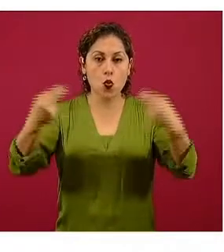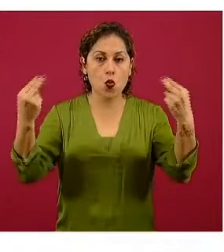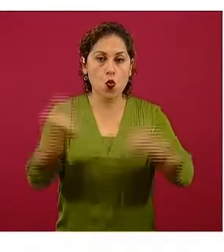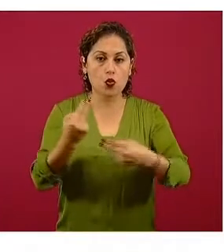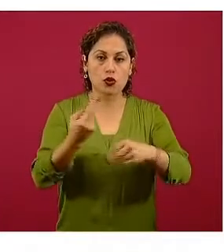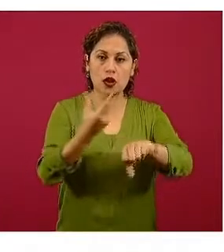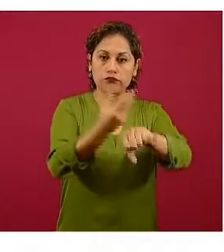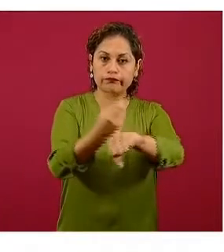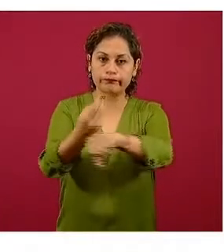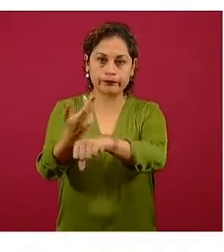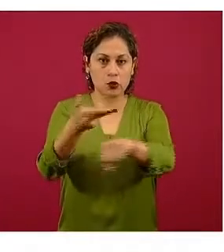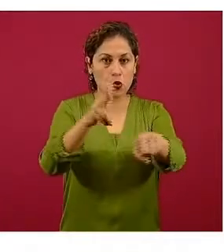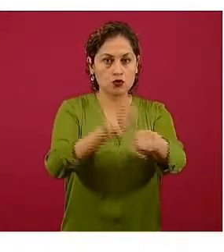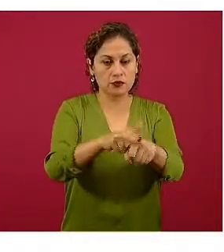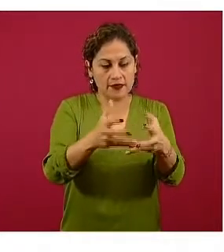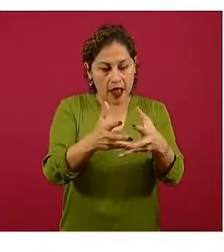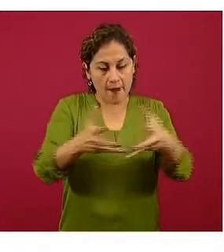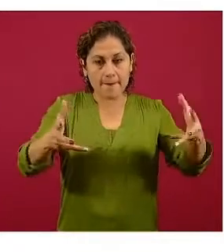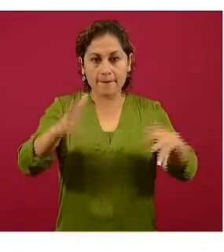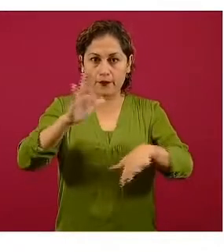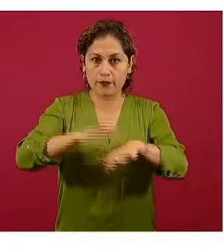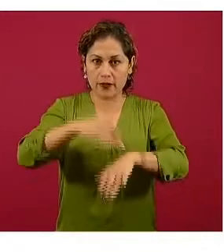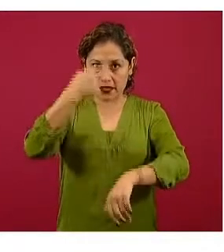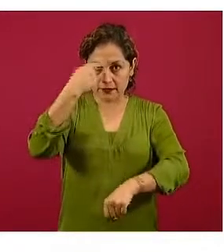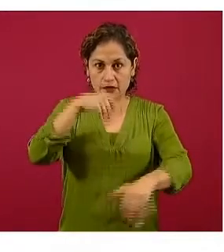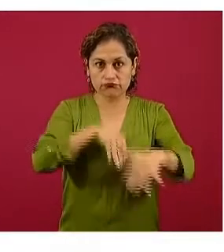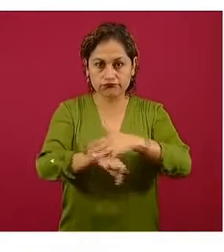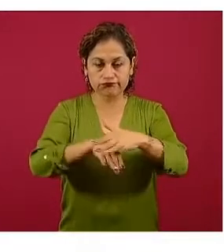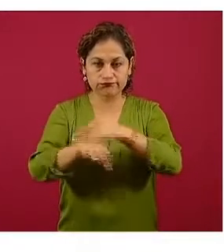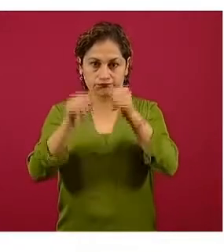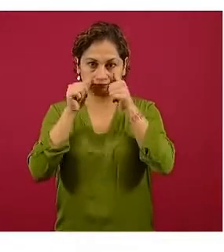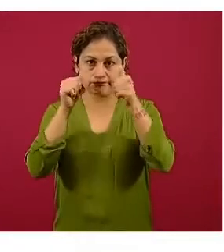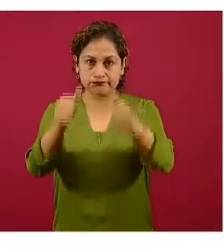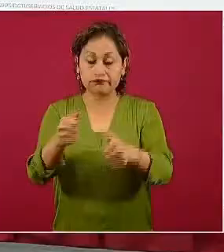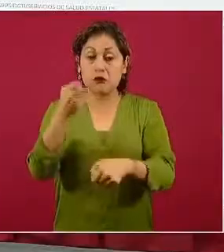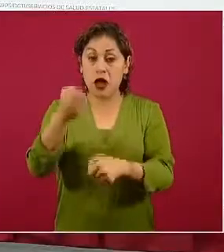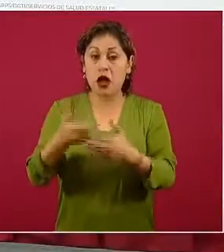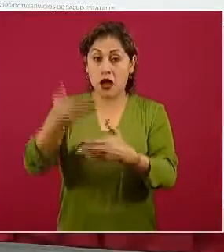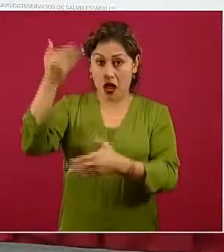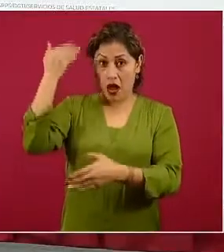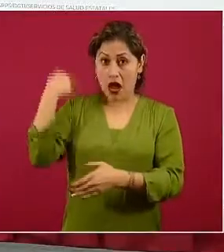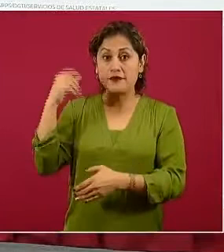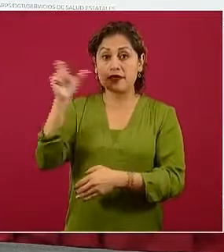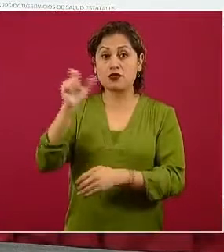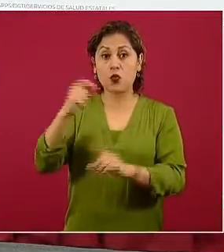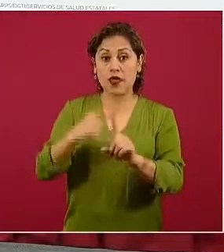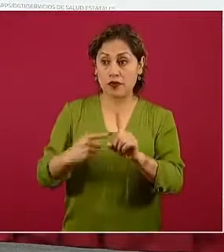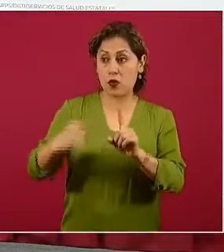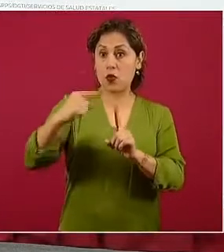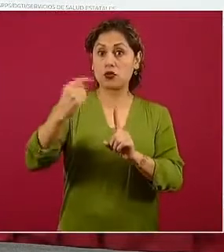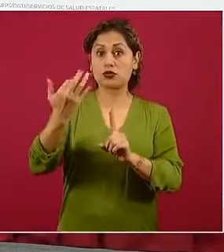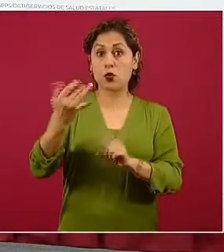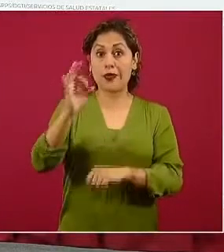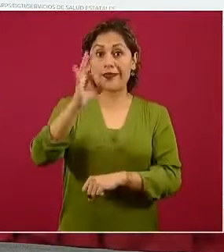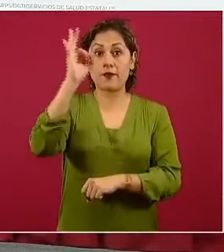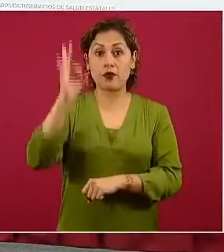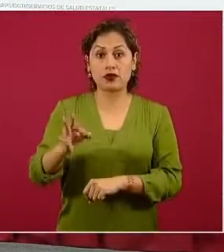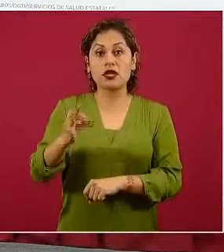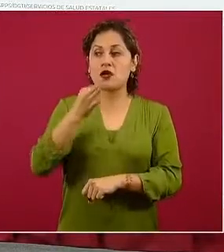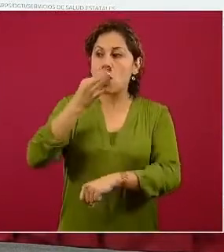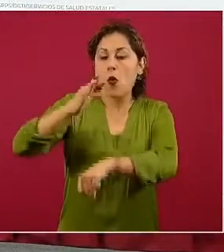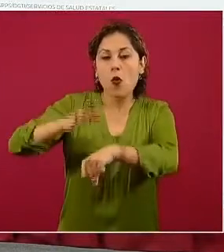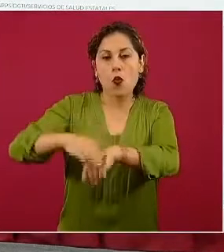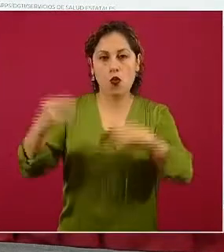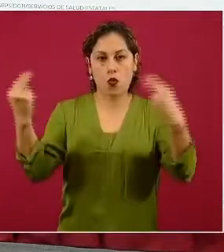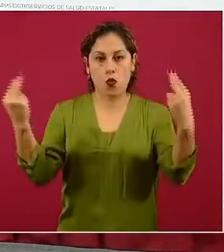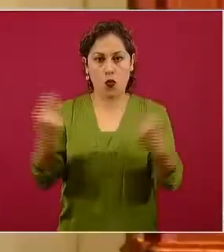acelerarse, deben de incrementarse. Se supone que venían ya realizándose desde que se superó el 50%, pero entonces hay que